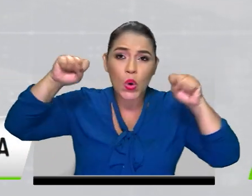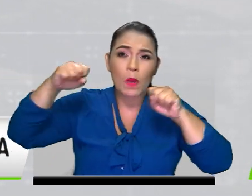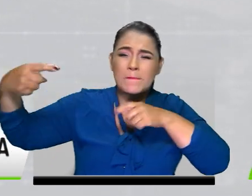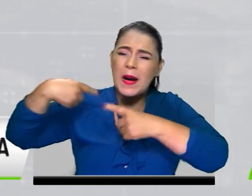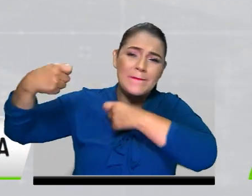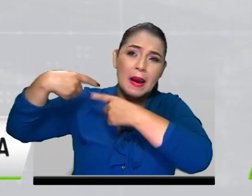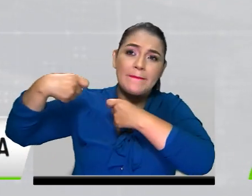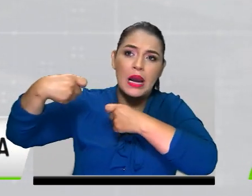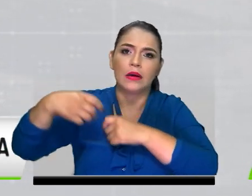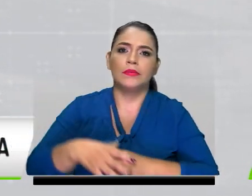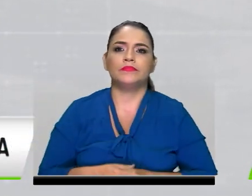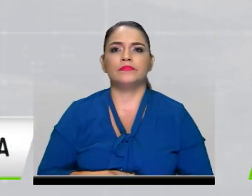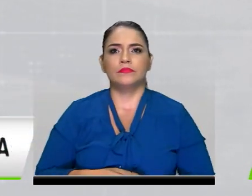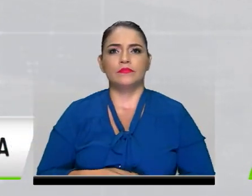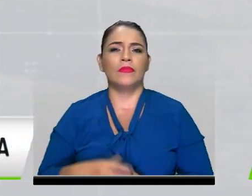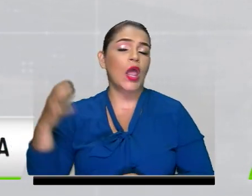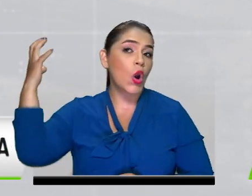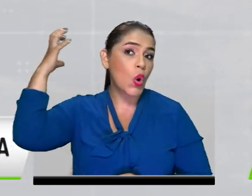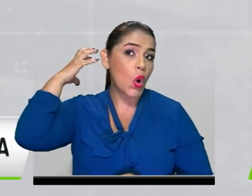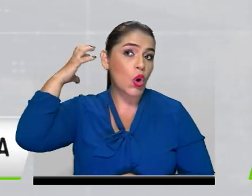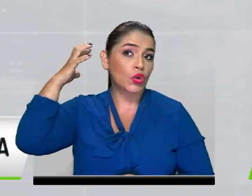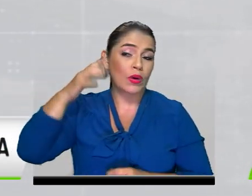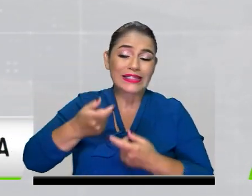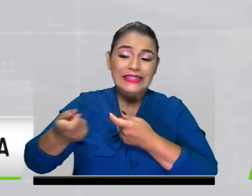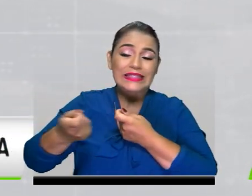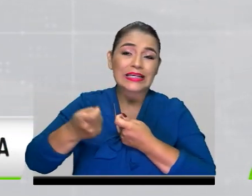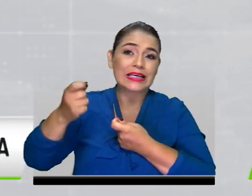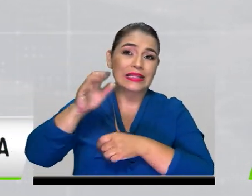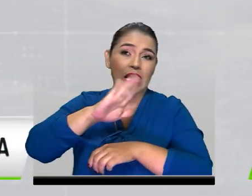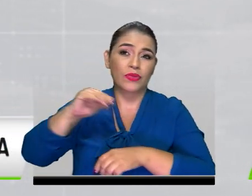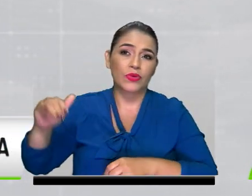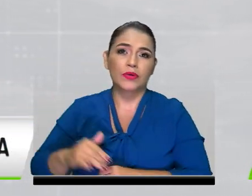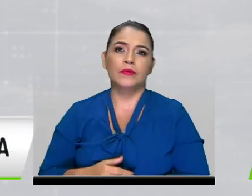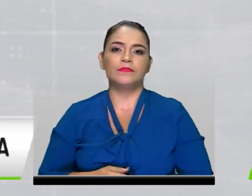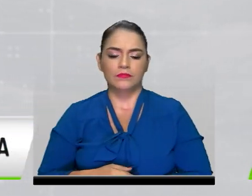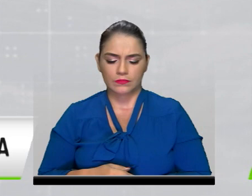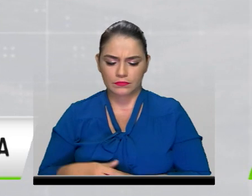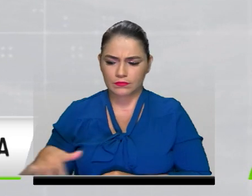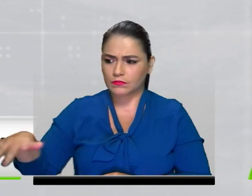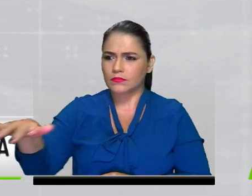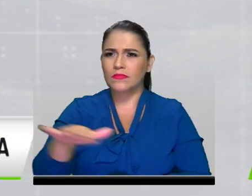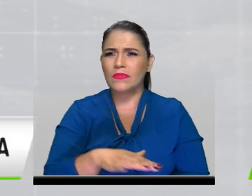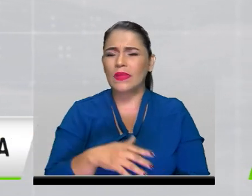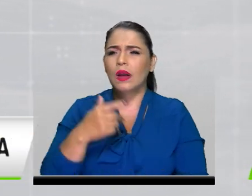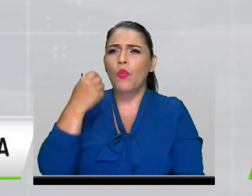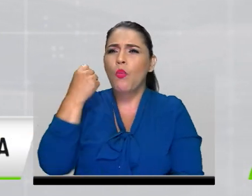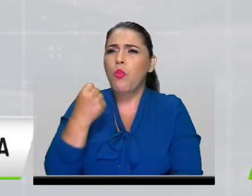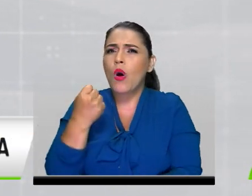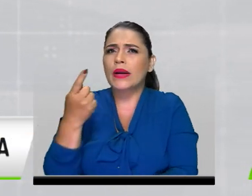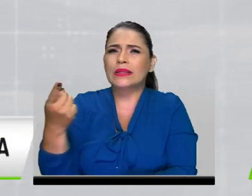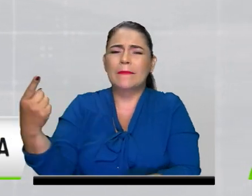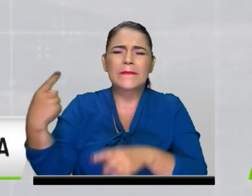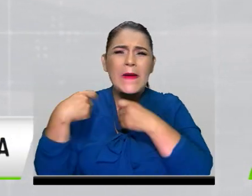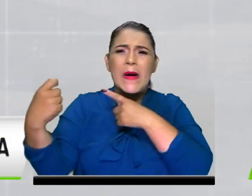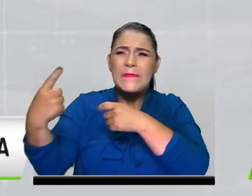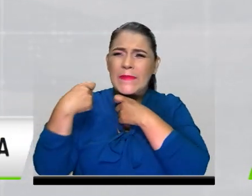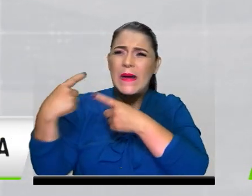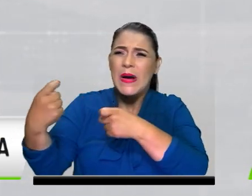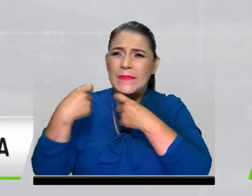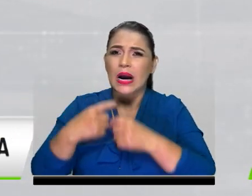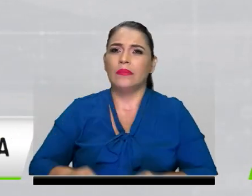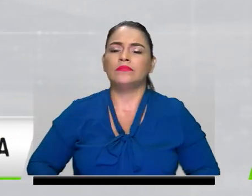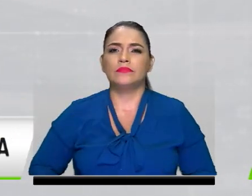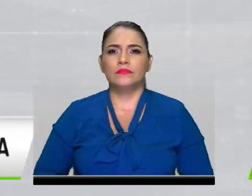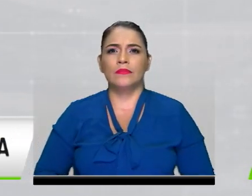Libertador en el departamento de Córdoba, límites con Antioquia, cuando fueron sorprendidos por un ataque con explosivos y ráfagas de fusil.